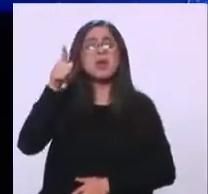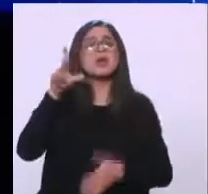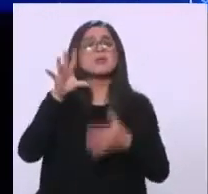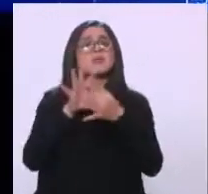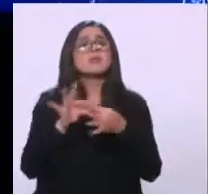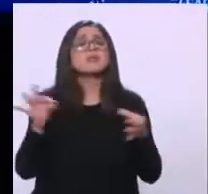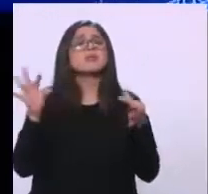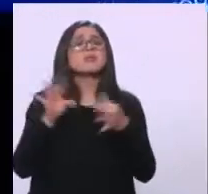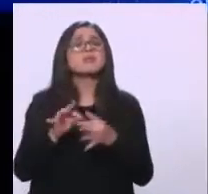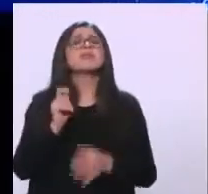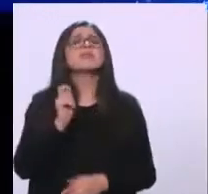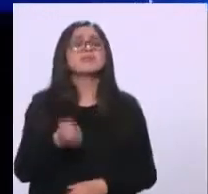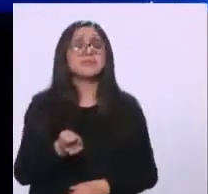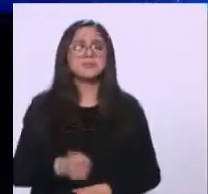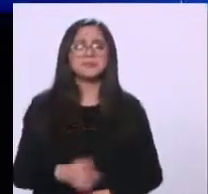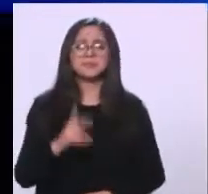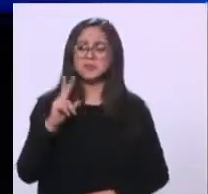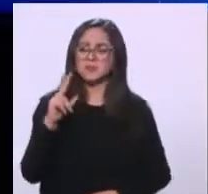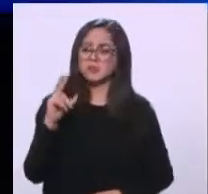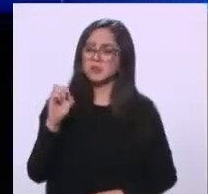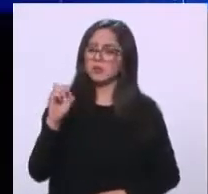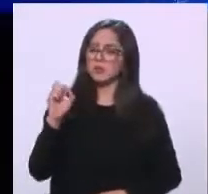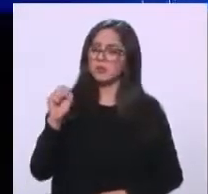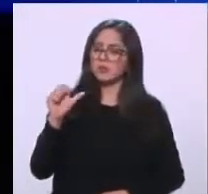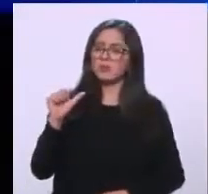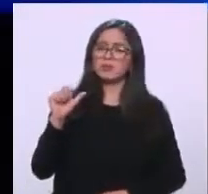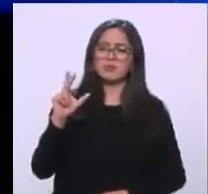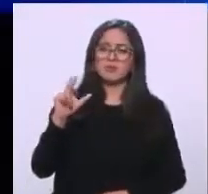dijeron que Rosario